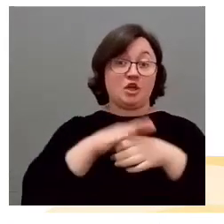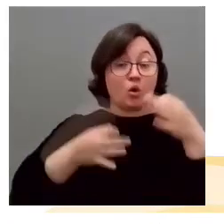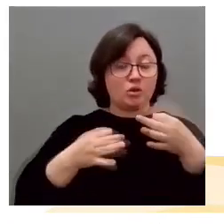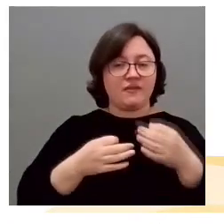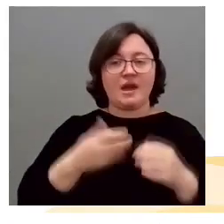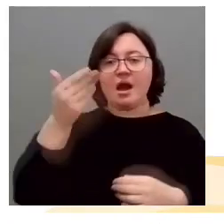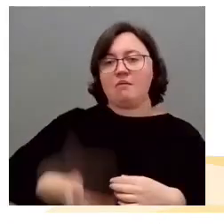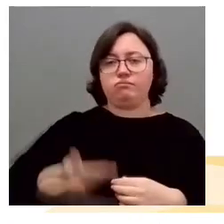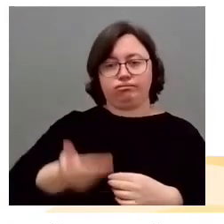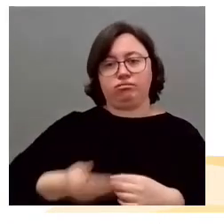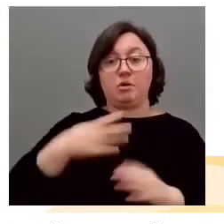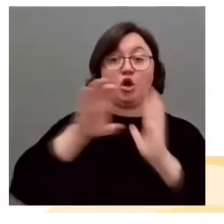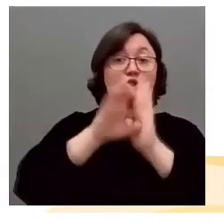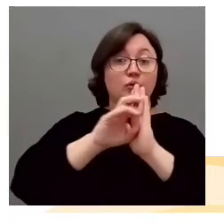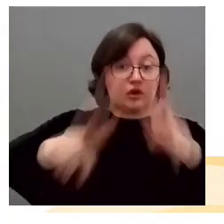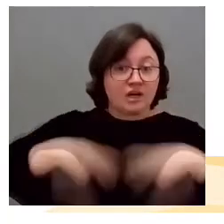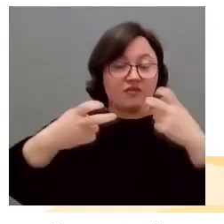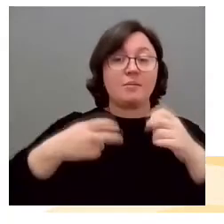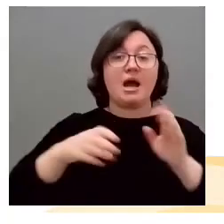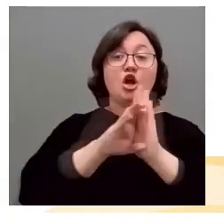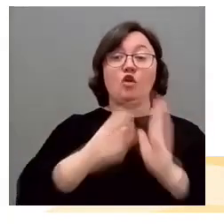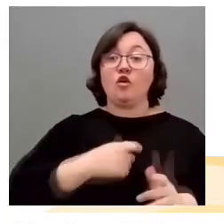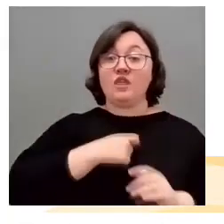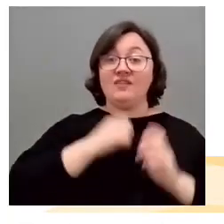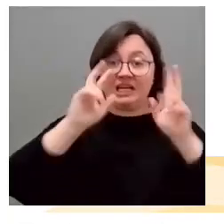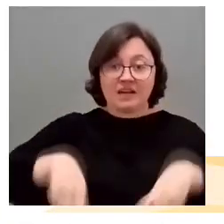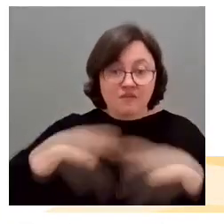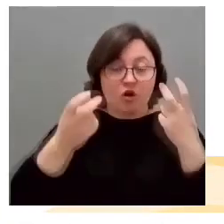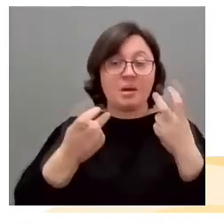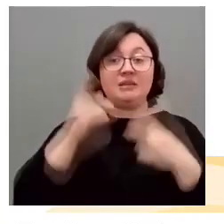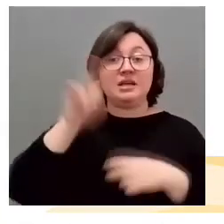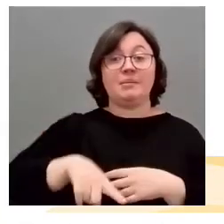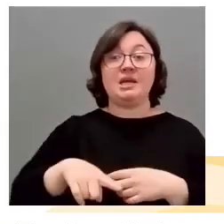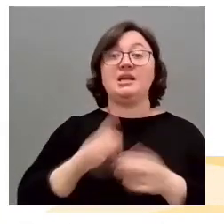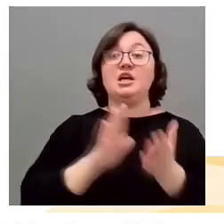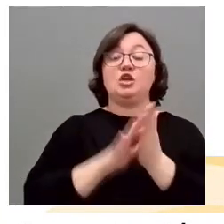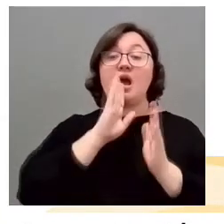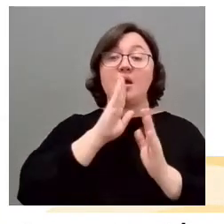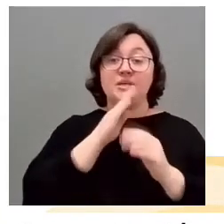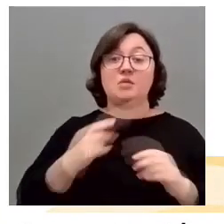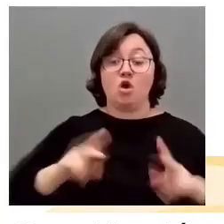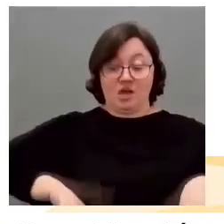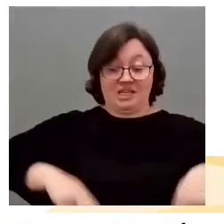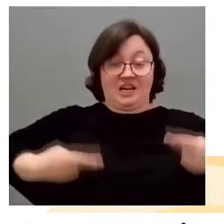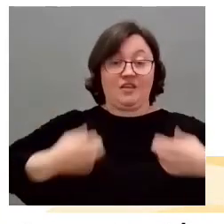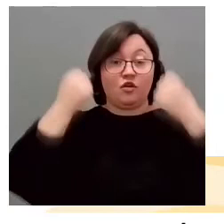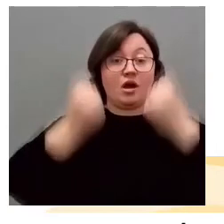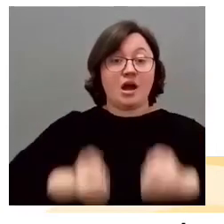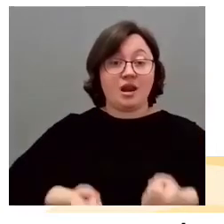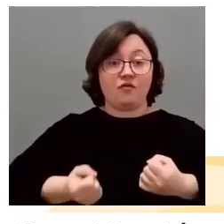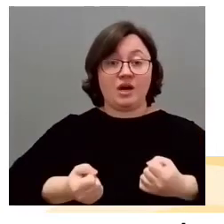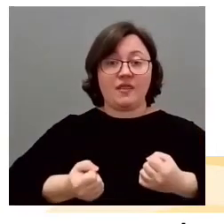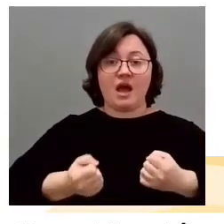reforma de la Constitución, con la reforma del Código Civil, con la reforma también de la esterilización forzosa, que afortunadamente parece que la